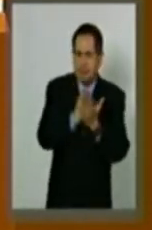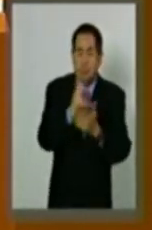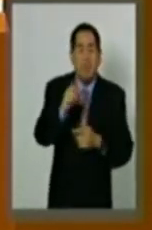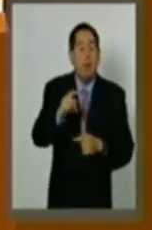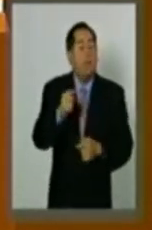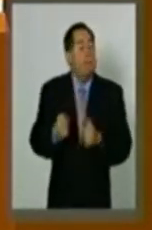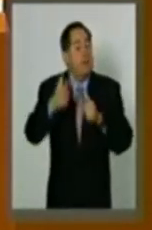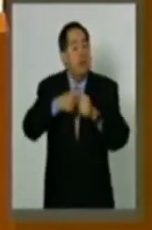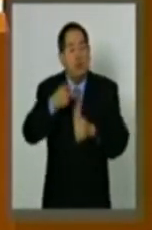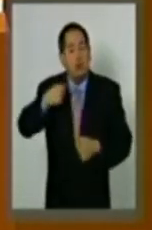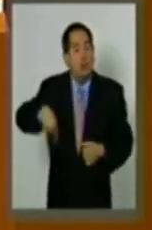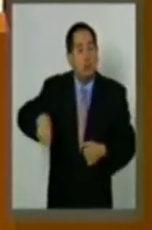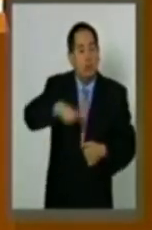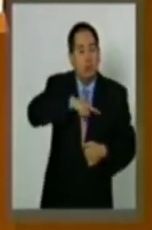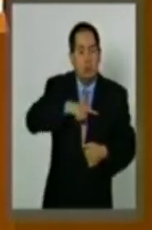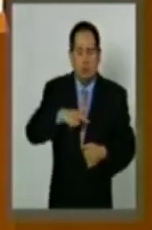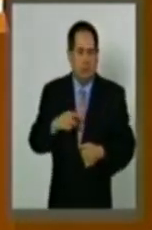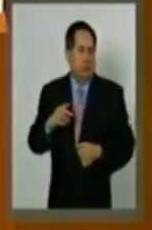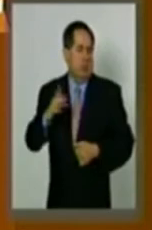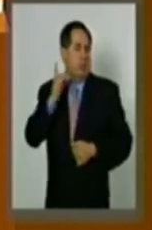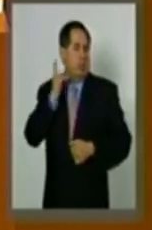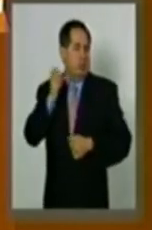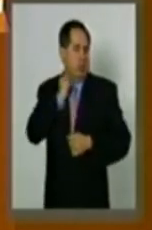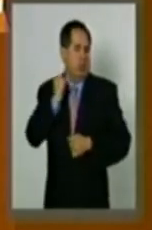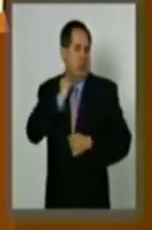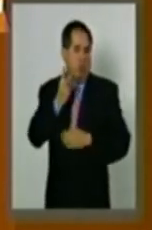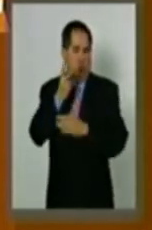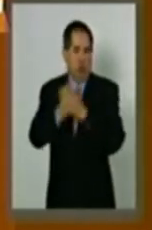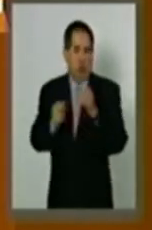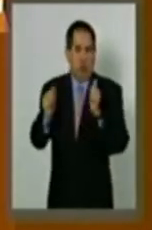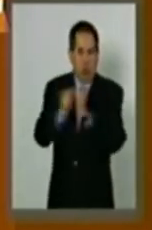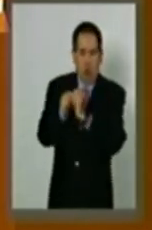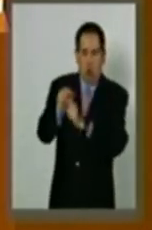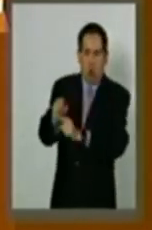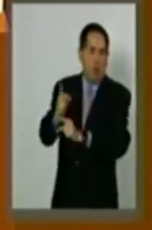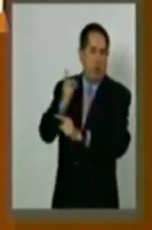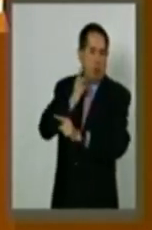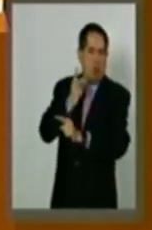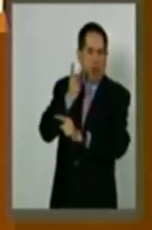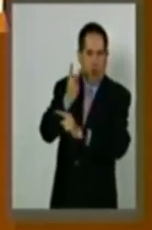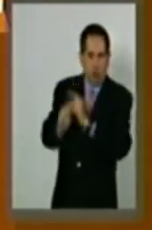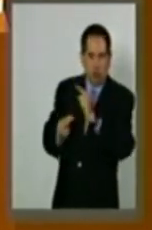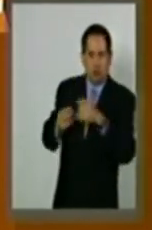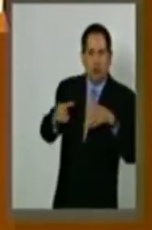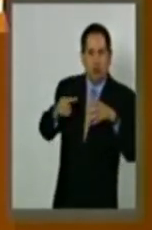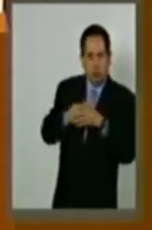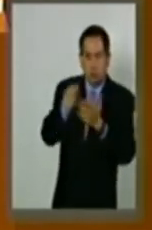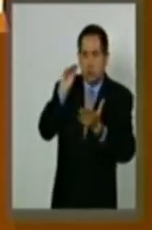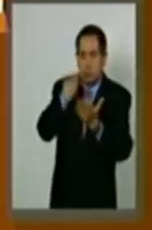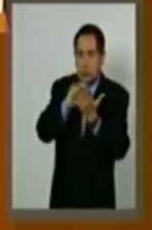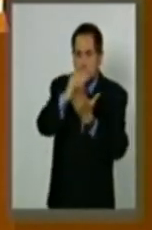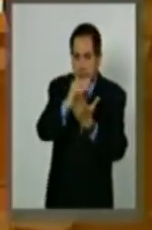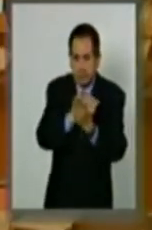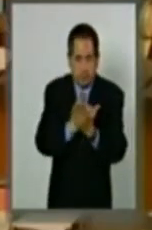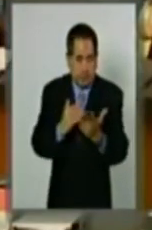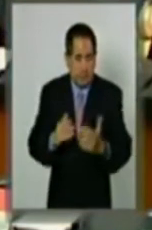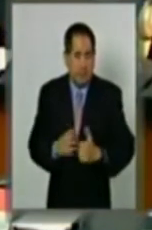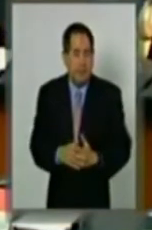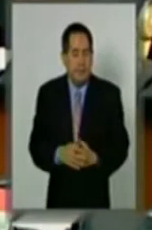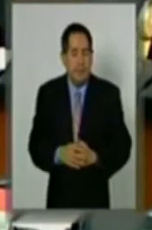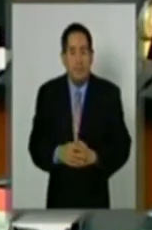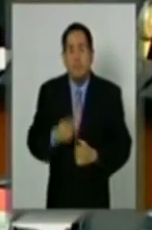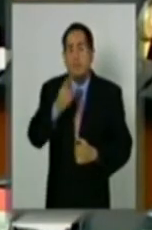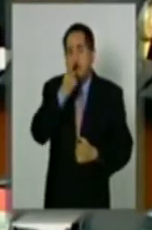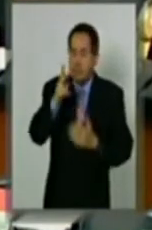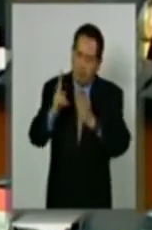nosotros, como el Poder Legislativo, en coordinación con la Cámara de Diputados, establecemos. Se